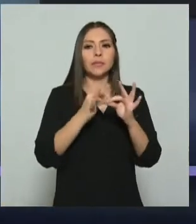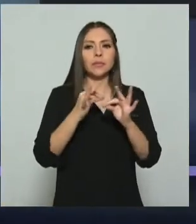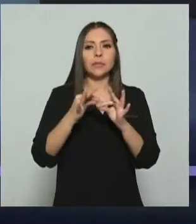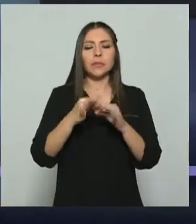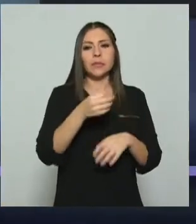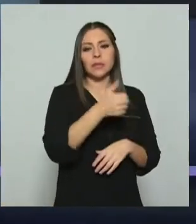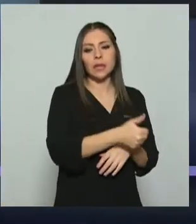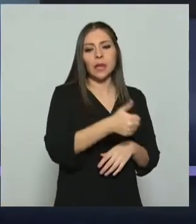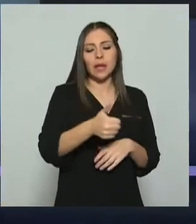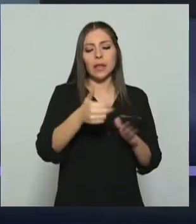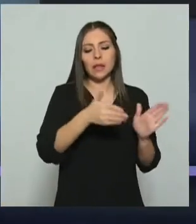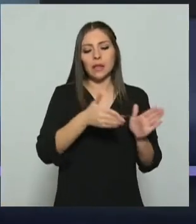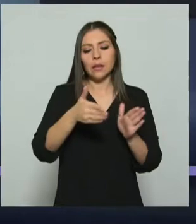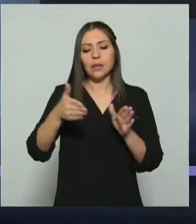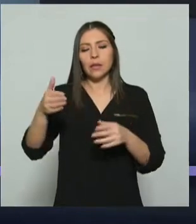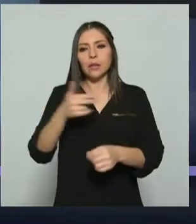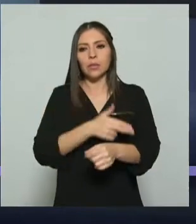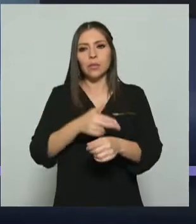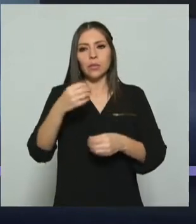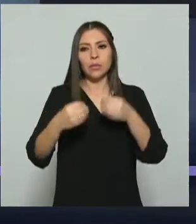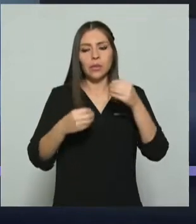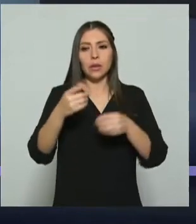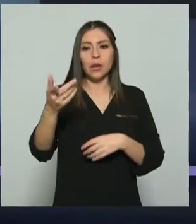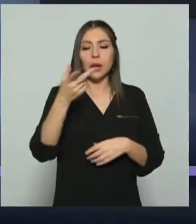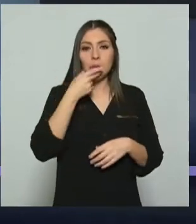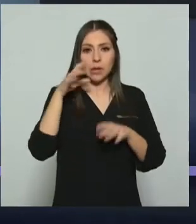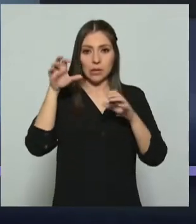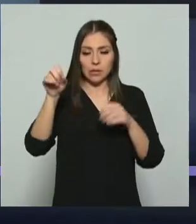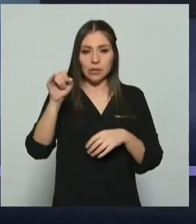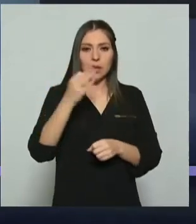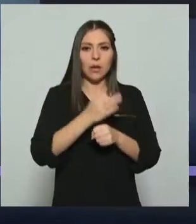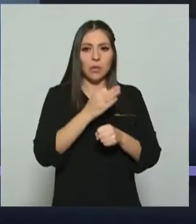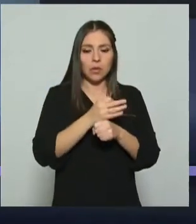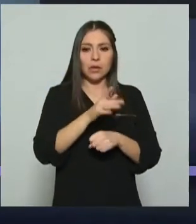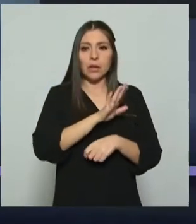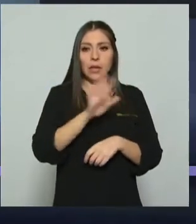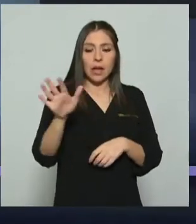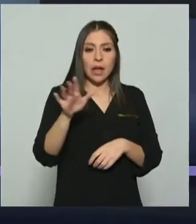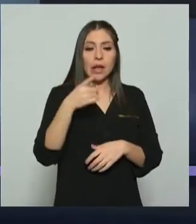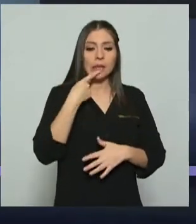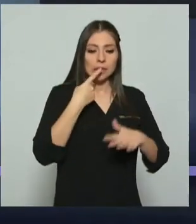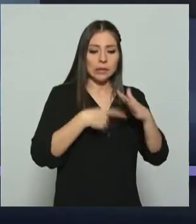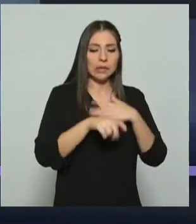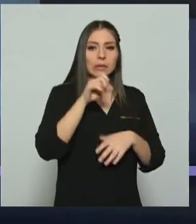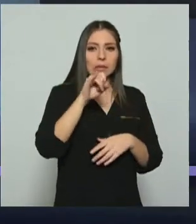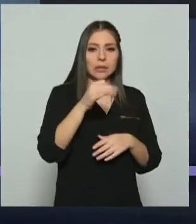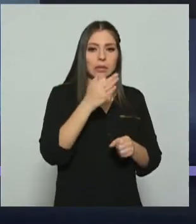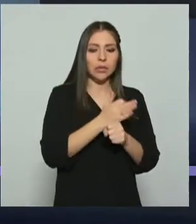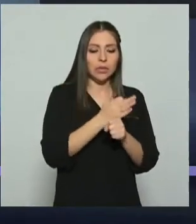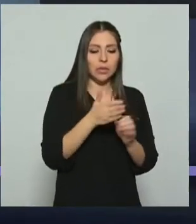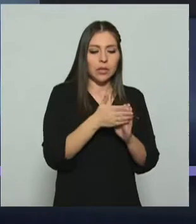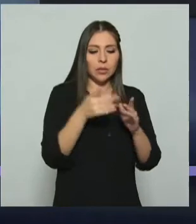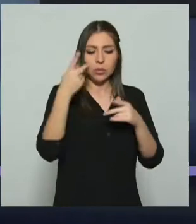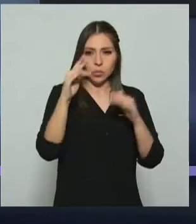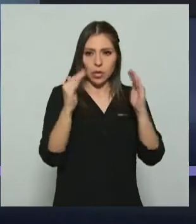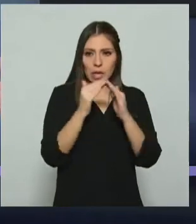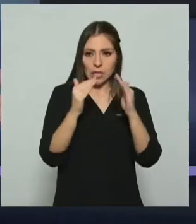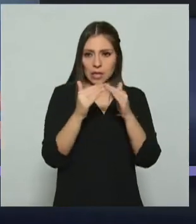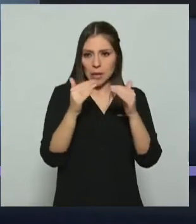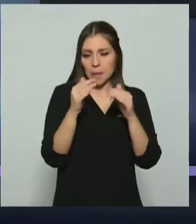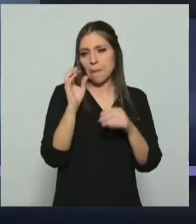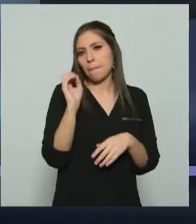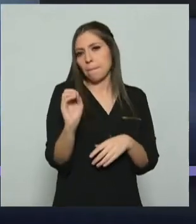uno de sus pasos. Por ejemplo, este chico en este momento ya tiene las medidas cautelares, aunque está enfrentando esta parte del proceso en casa, o